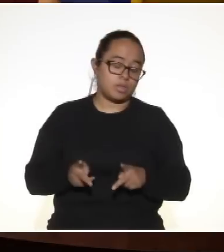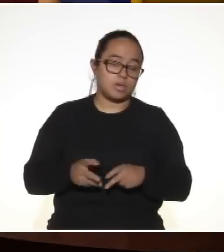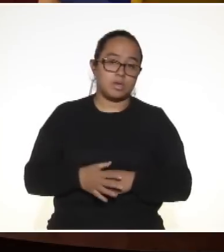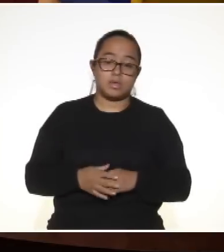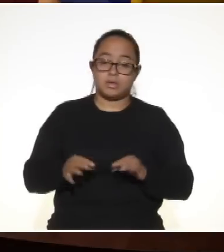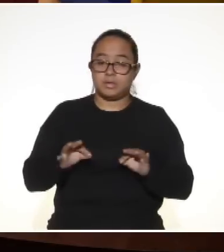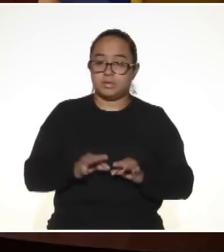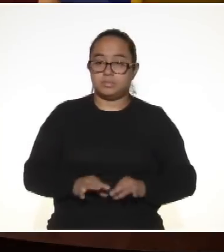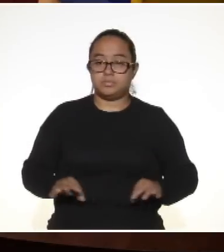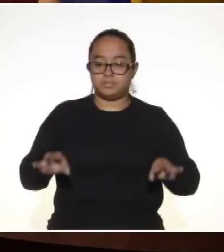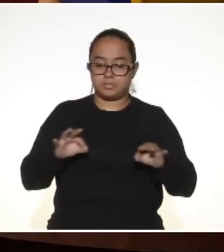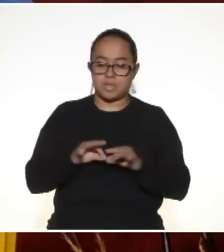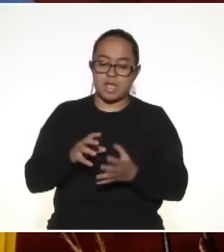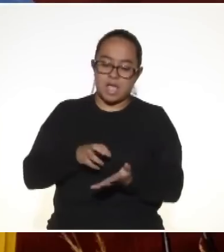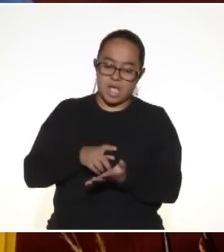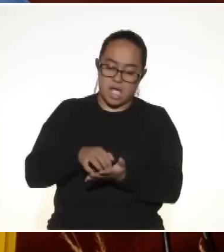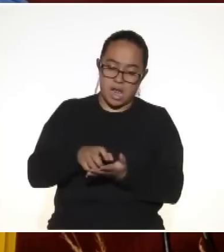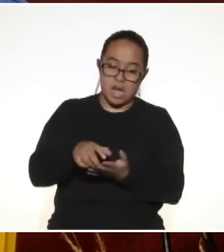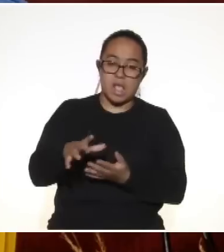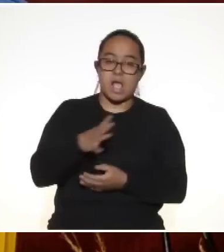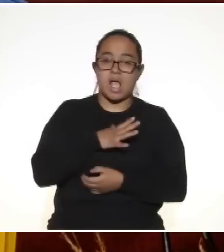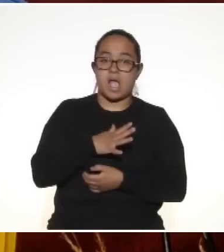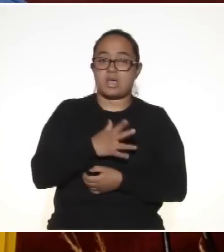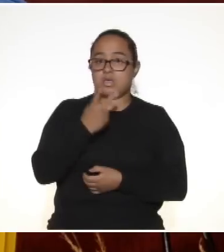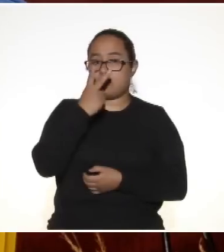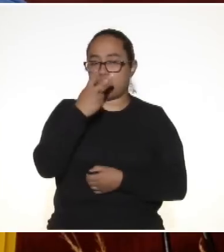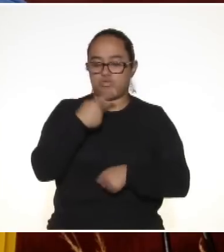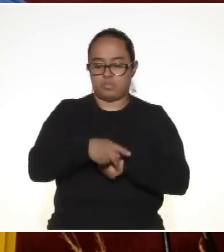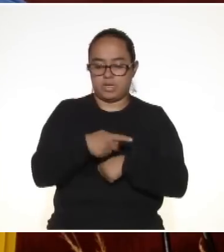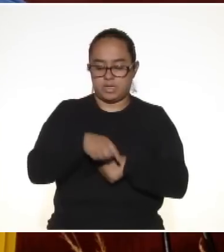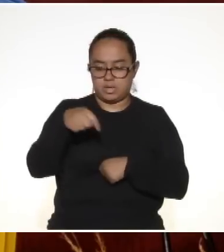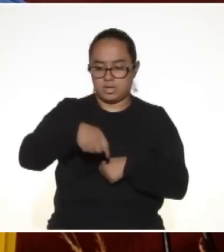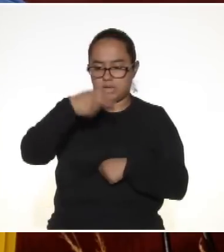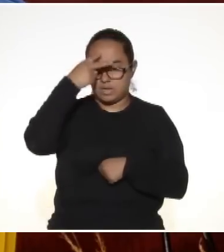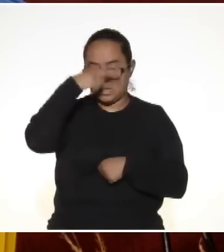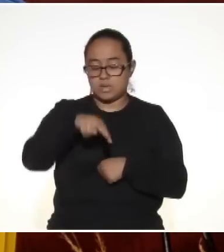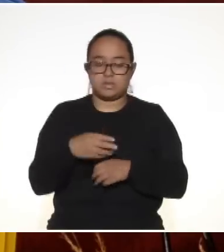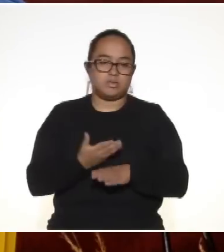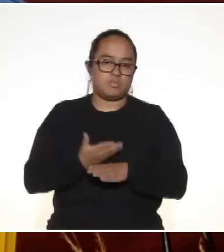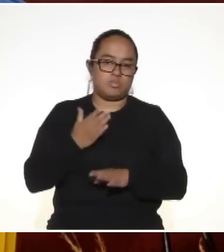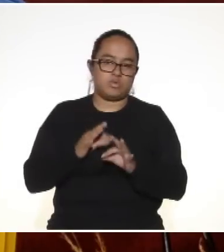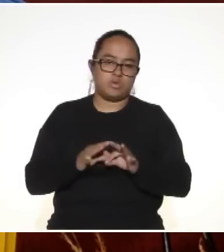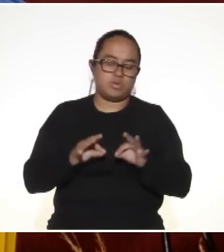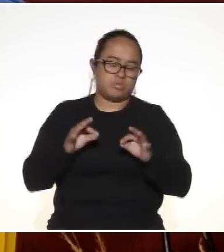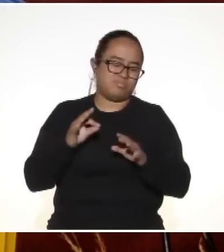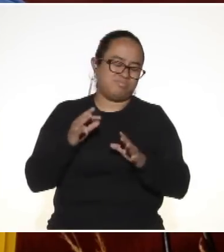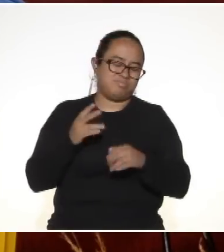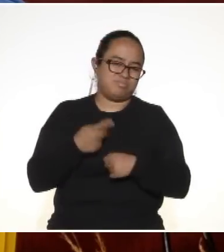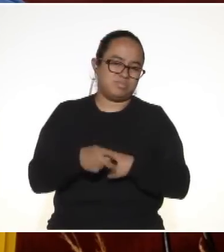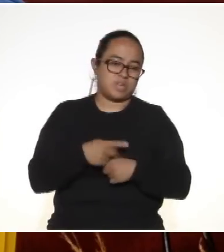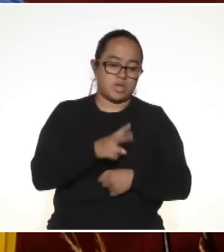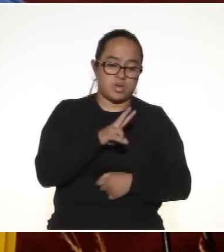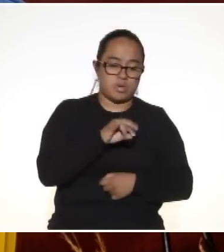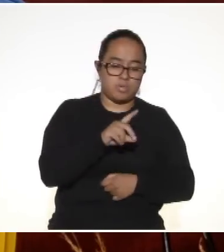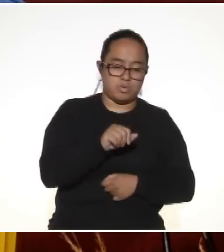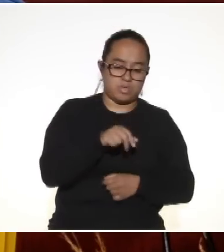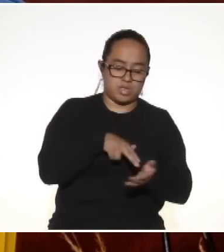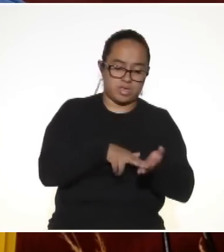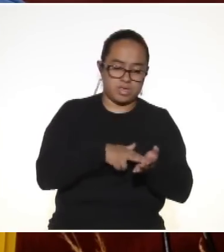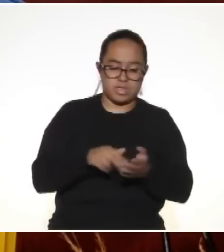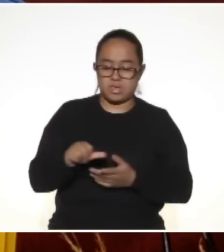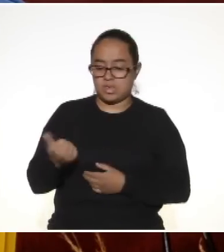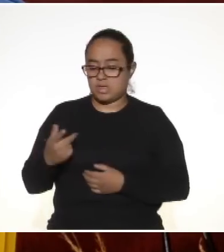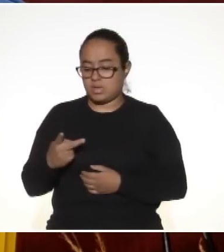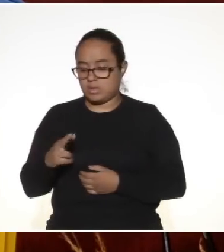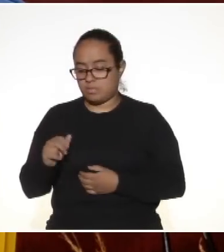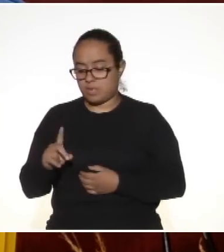bien importante, arañas hay sobre todo dos peligrosas en nuestro país, muy peligrosas, la viuda negra y la reclusa parda. Así es,